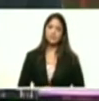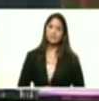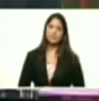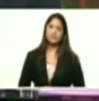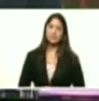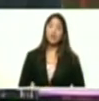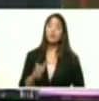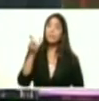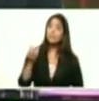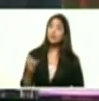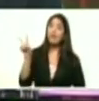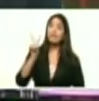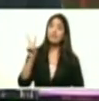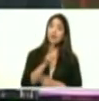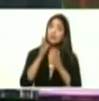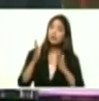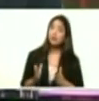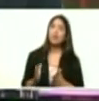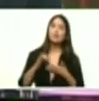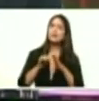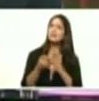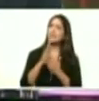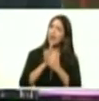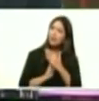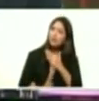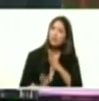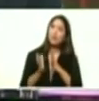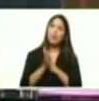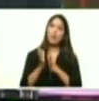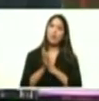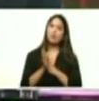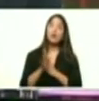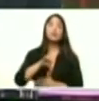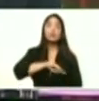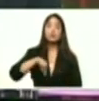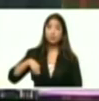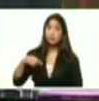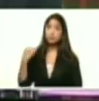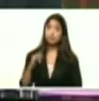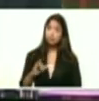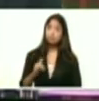ser humano venezolano, un ser humano noble, y nosotros tenemos,